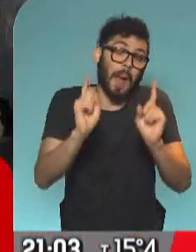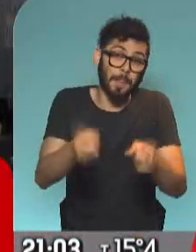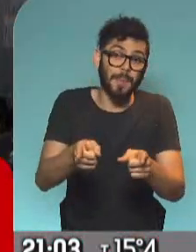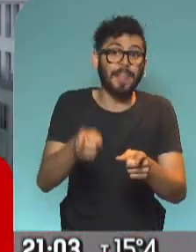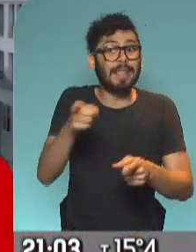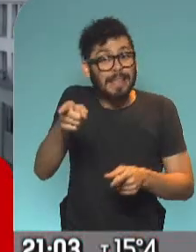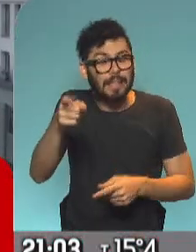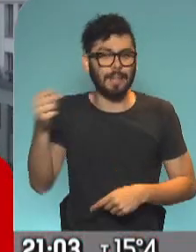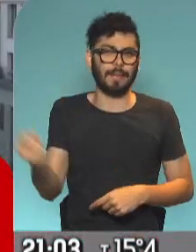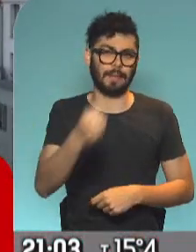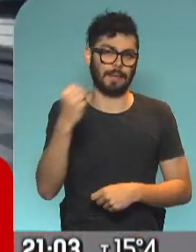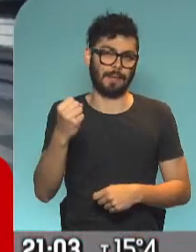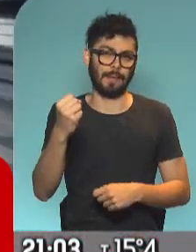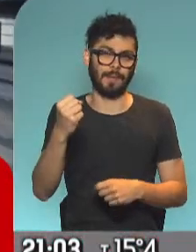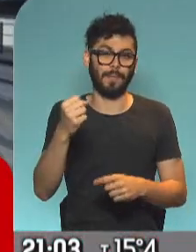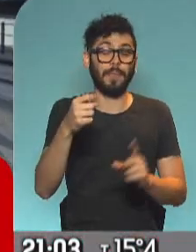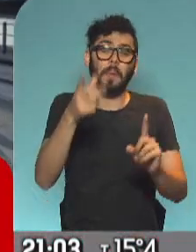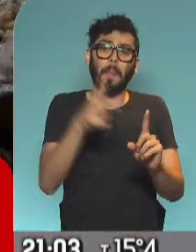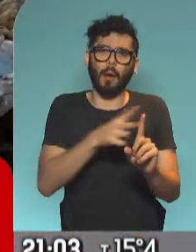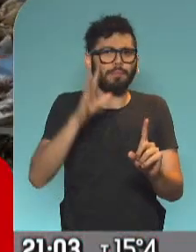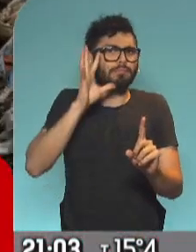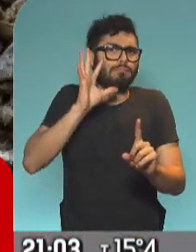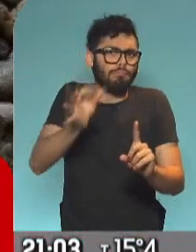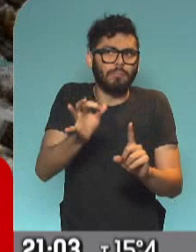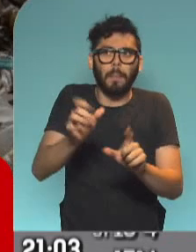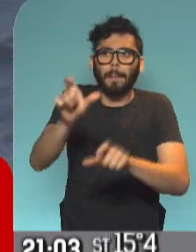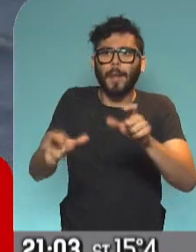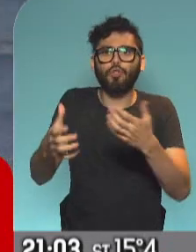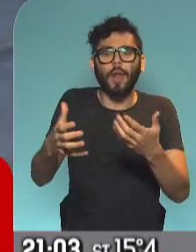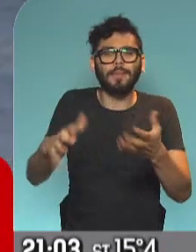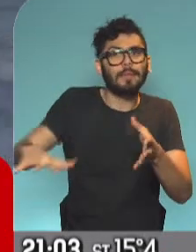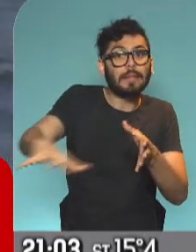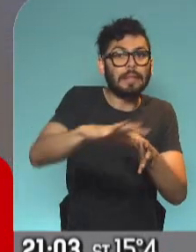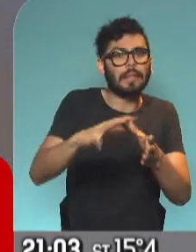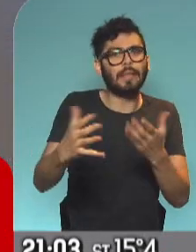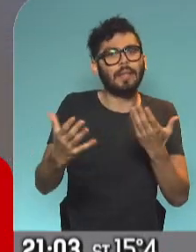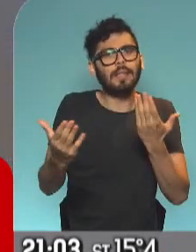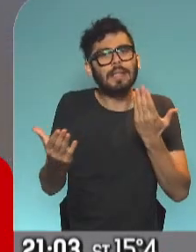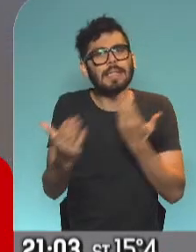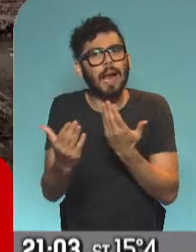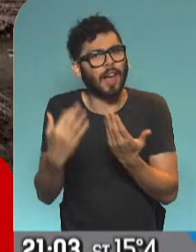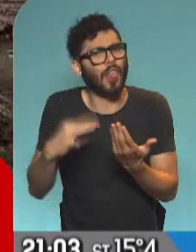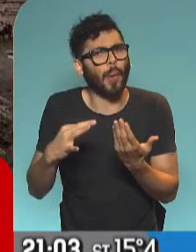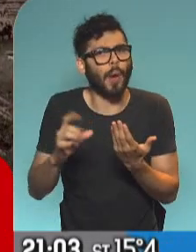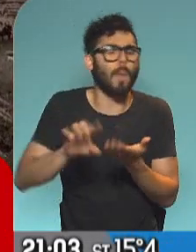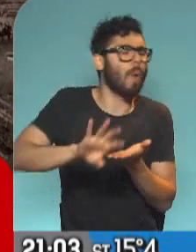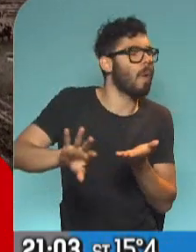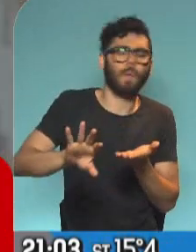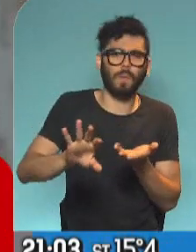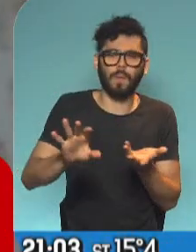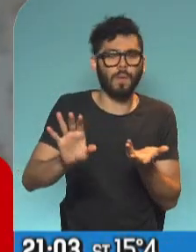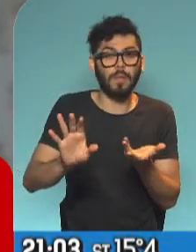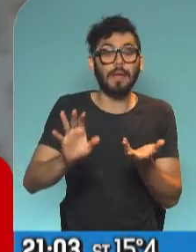que entiende que hay que estar cerca de la gente y que esta declaración que sale de un documental que le hacen, que tuvo relevancia porque